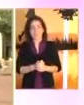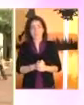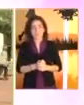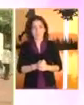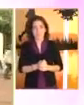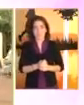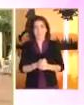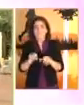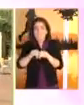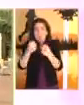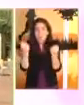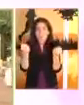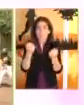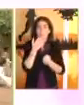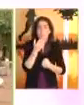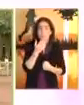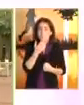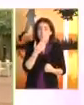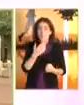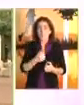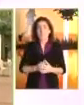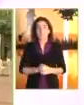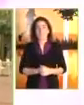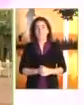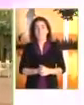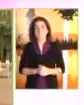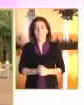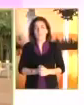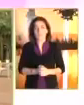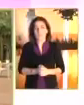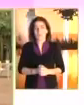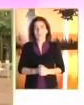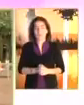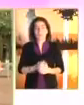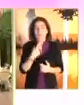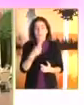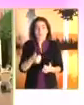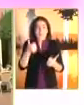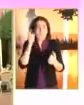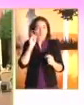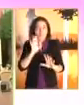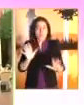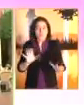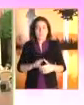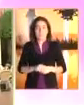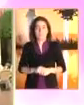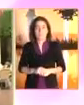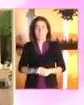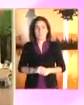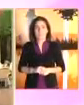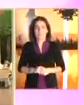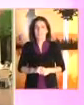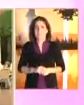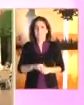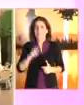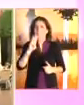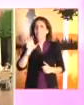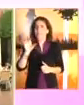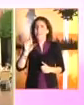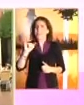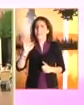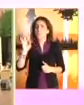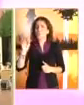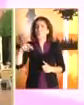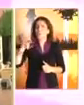una hernia, por ejemplo, ¿no? Sí. No te podemos decir más. La peritonitis es